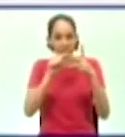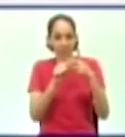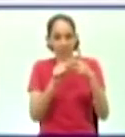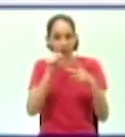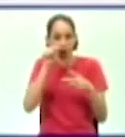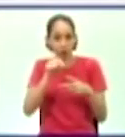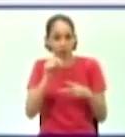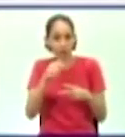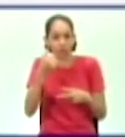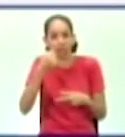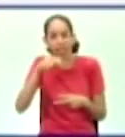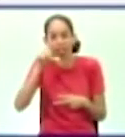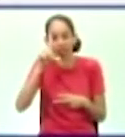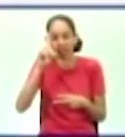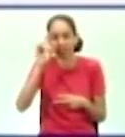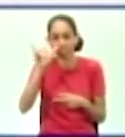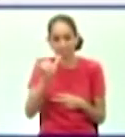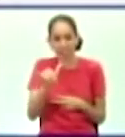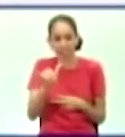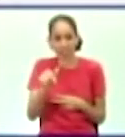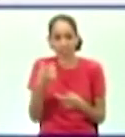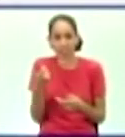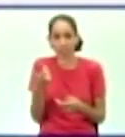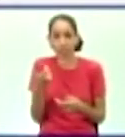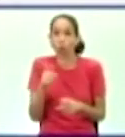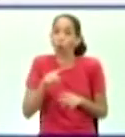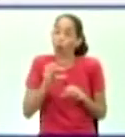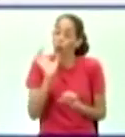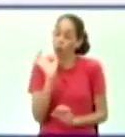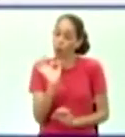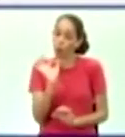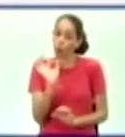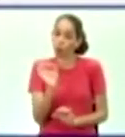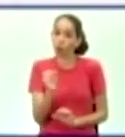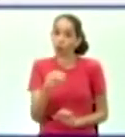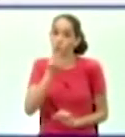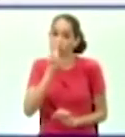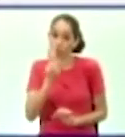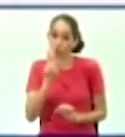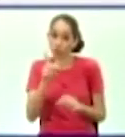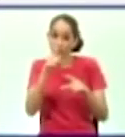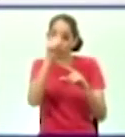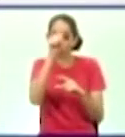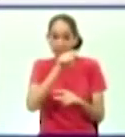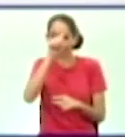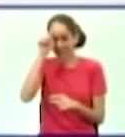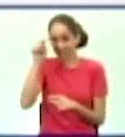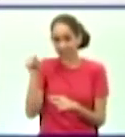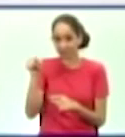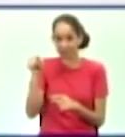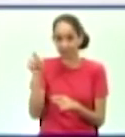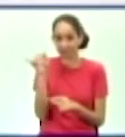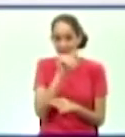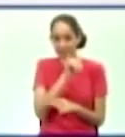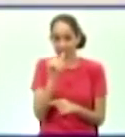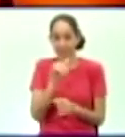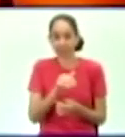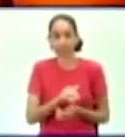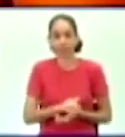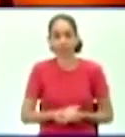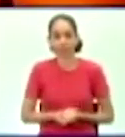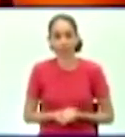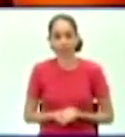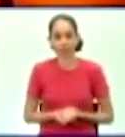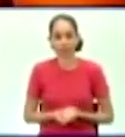lado, o si tienen respectivamente iguales dos lados y el ángulo comprendido entre estos lados. ¿Te